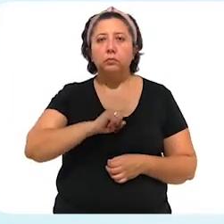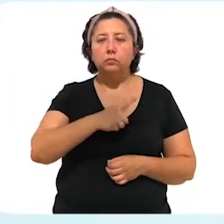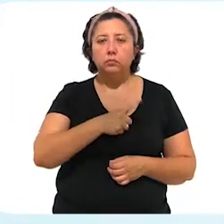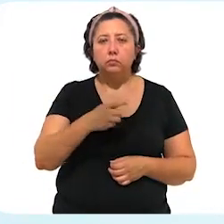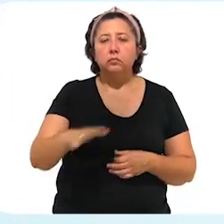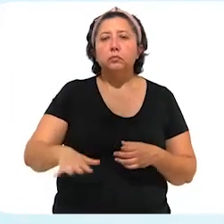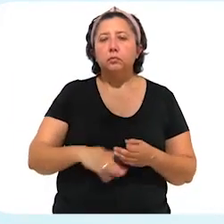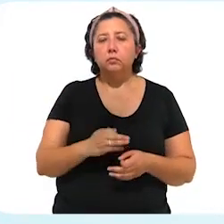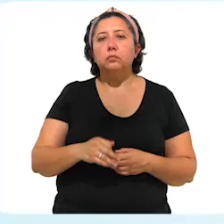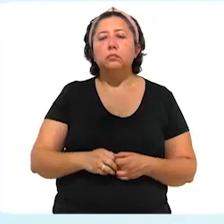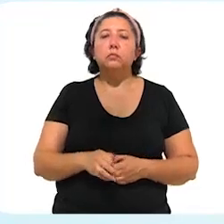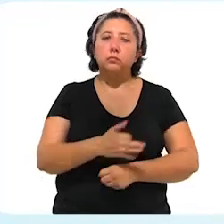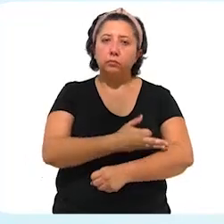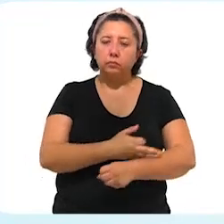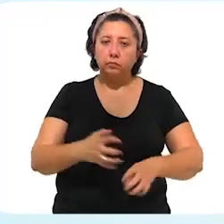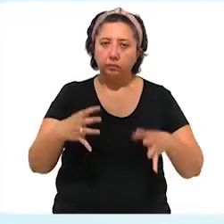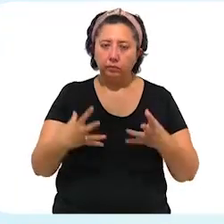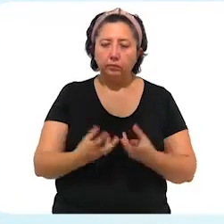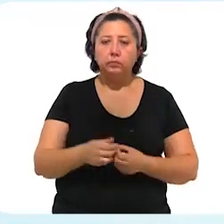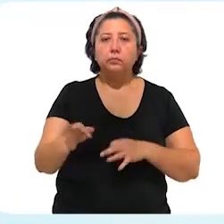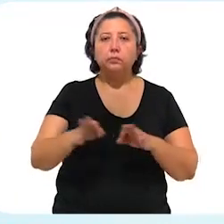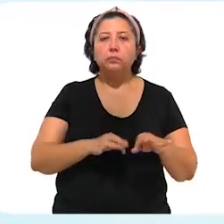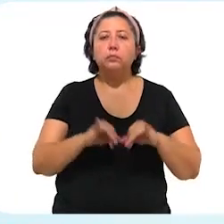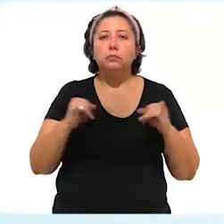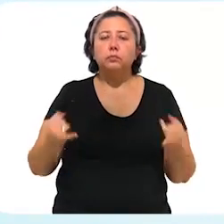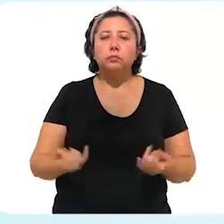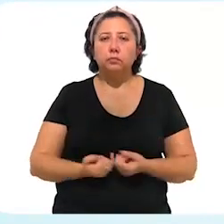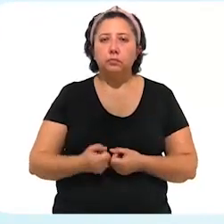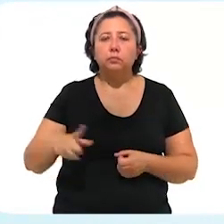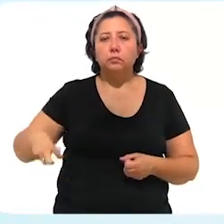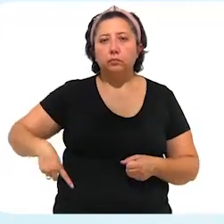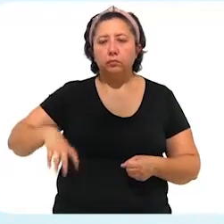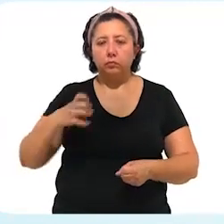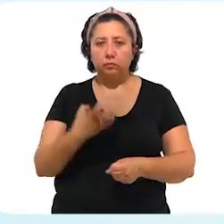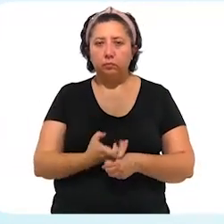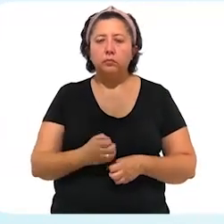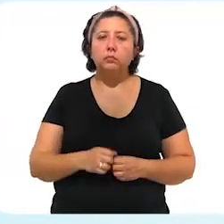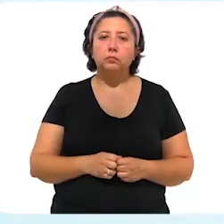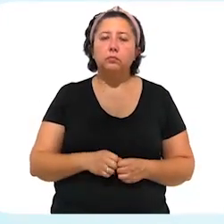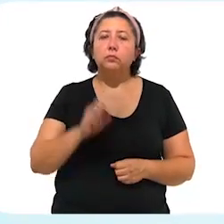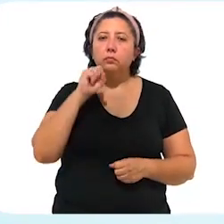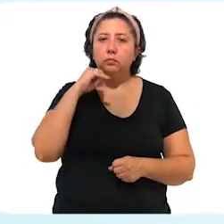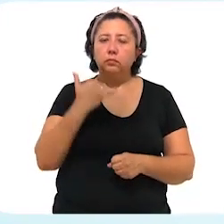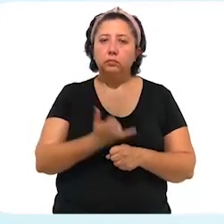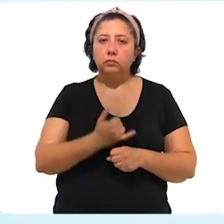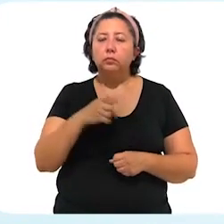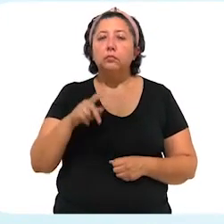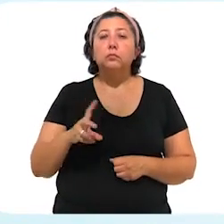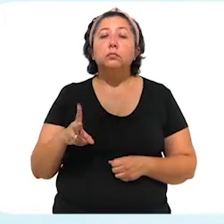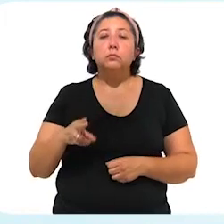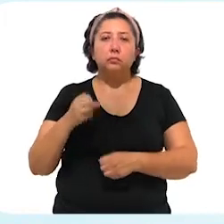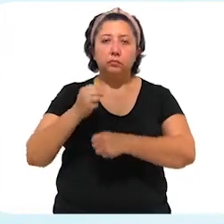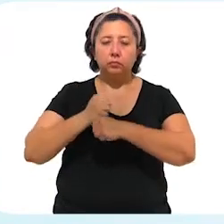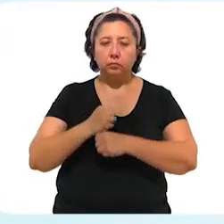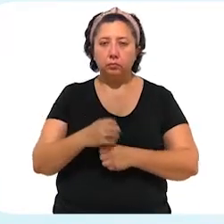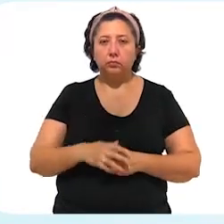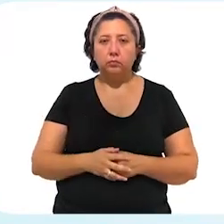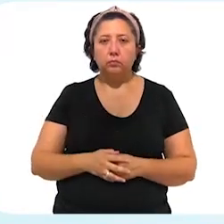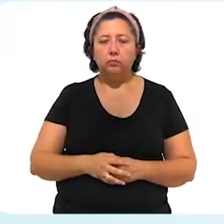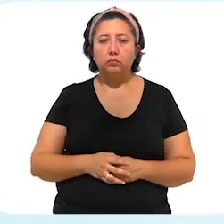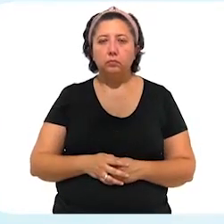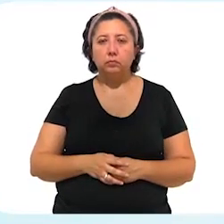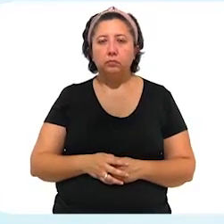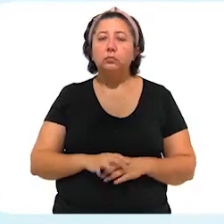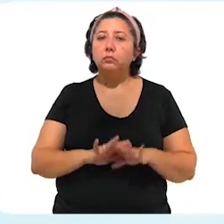y la de nuestras familias. Estamos trabajando de manera conjunta el Gobierno del Estado, la Secretaría de Bienestar y las Fuerzas